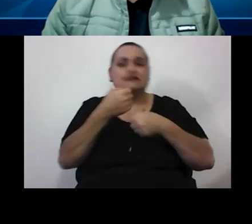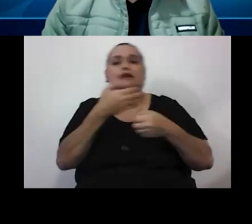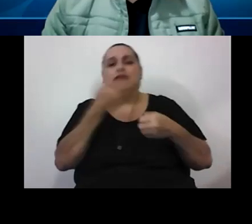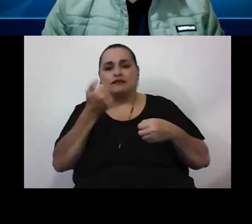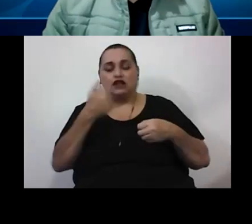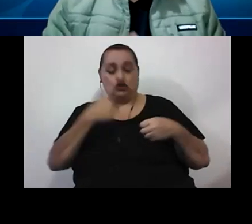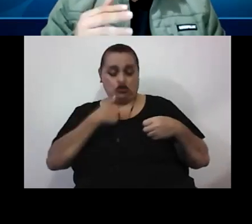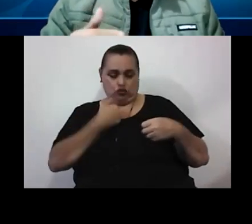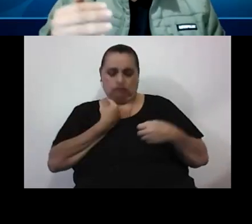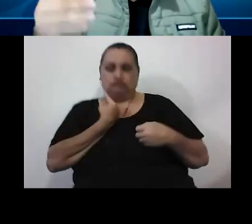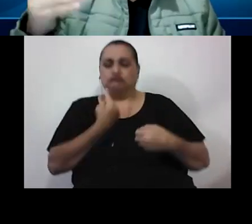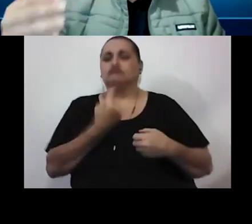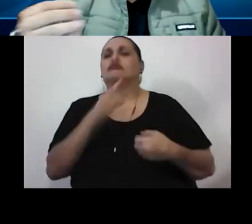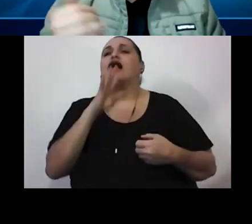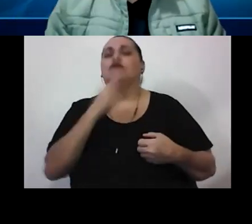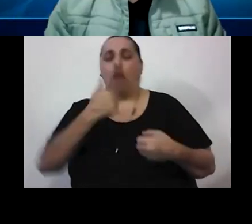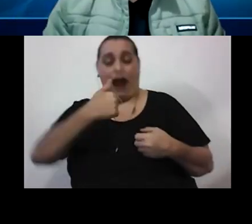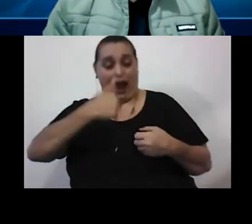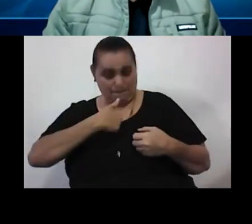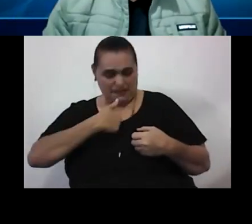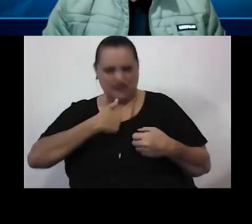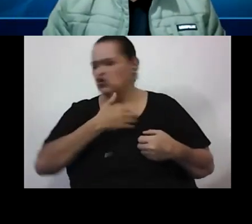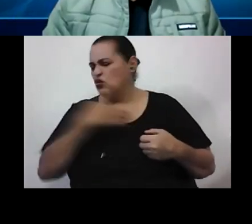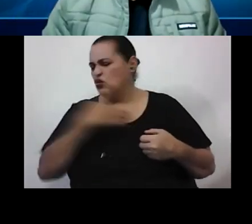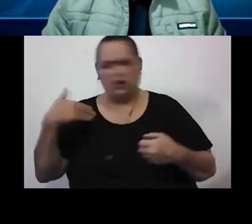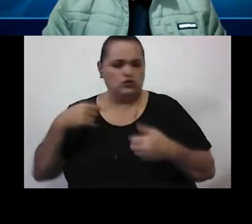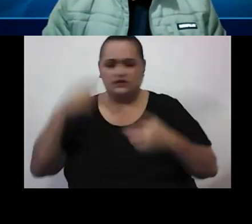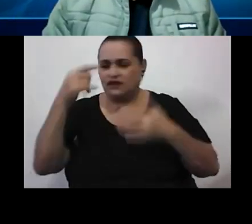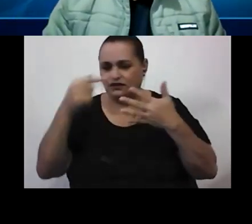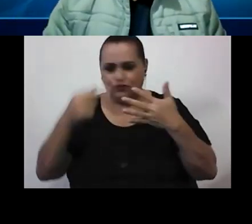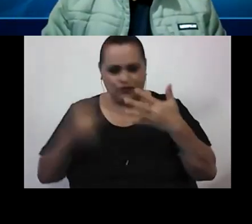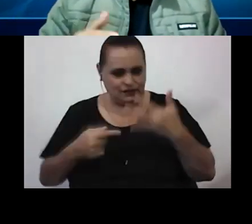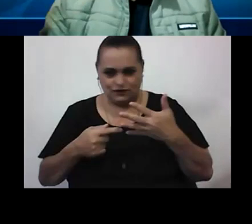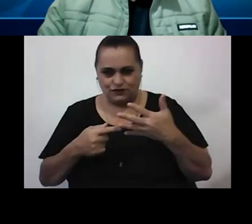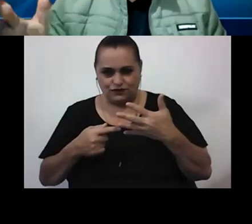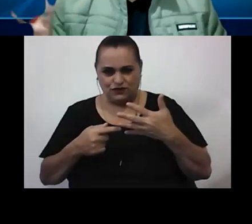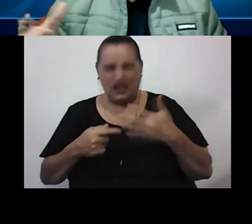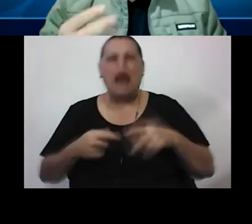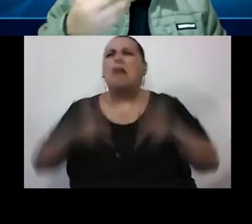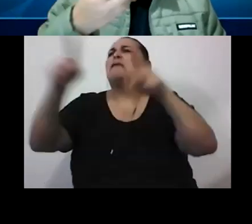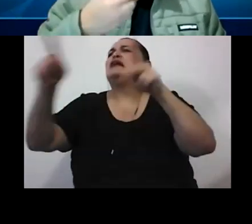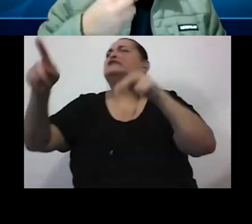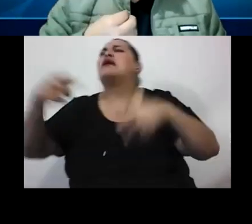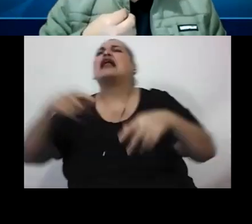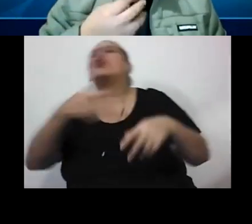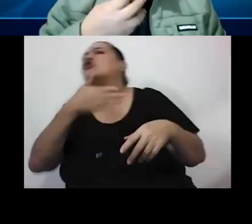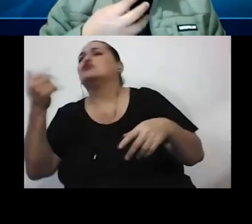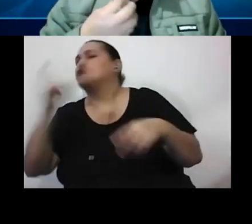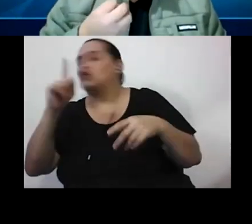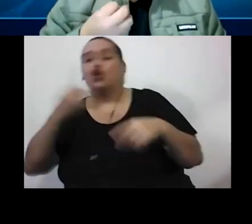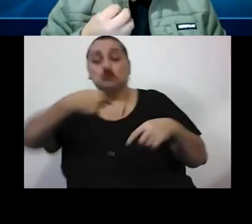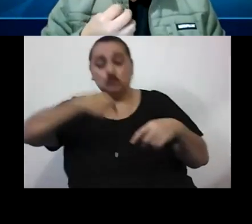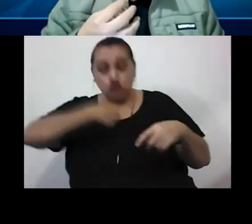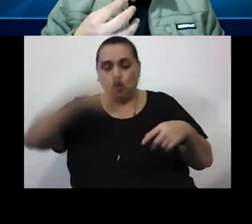en primera persona, a mí me molesta eso, ¿verdad? Yo no digo, es que la gente es, no, yo creo, yo